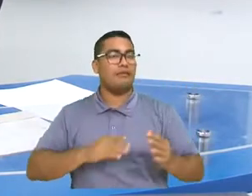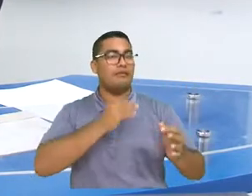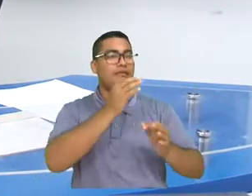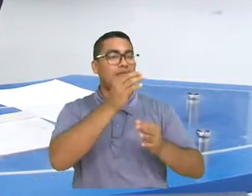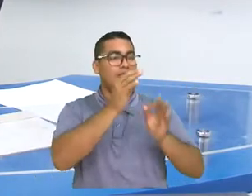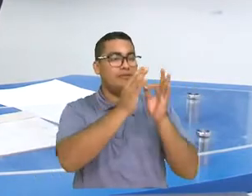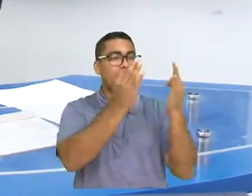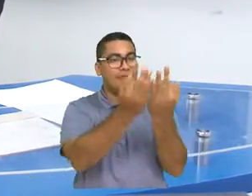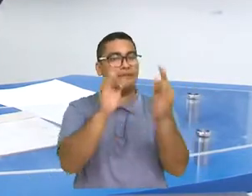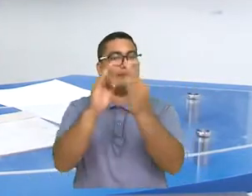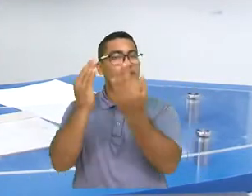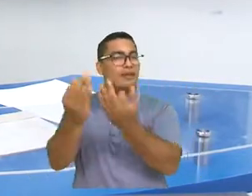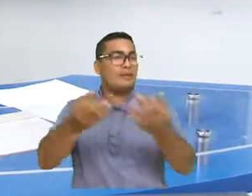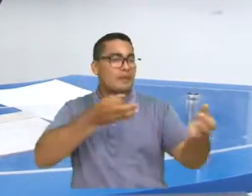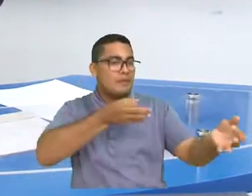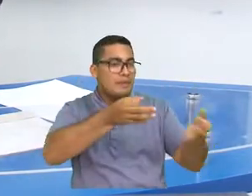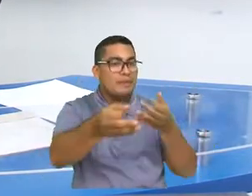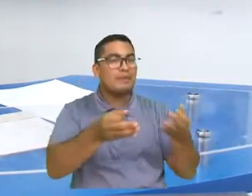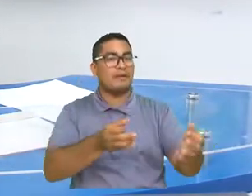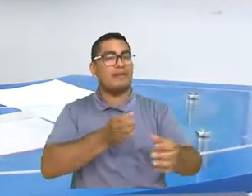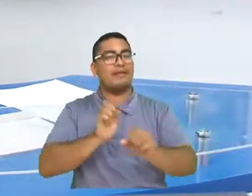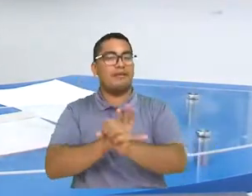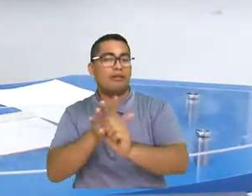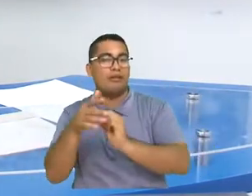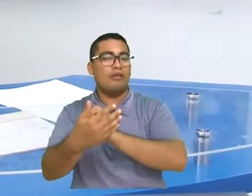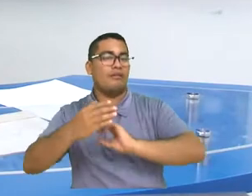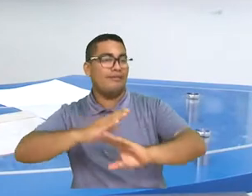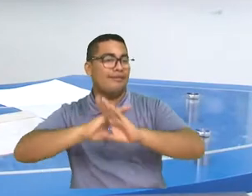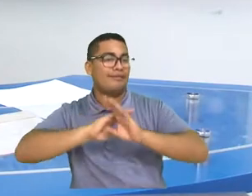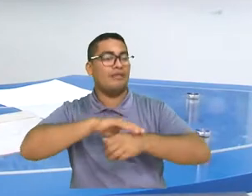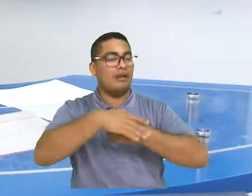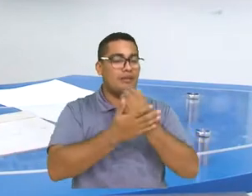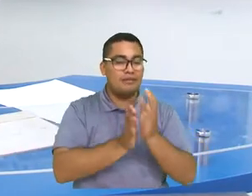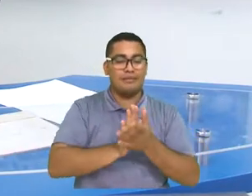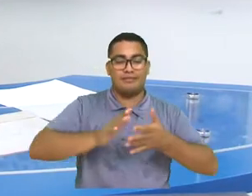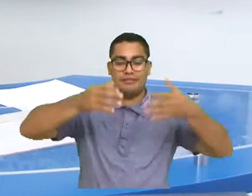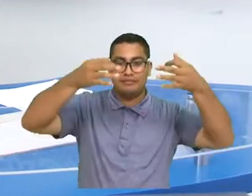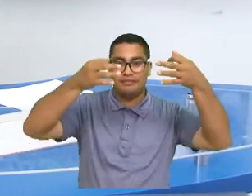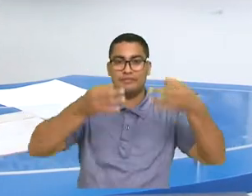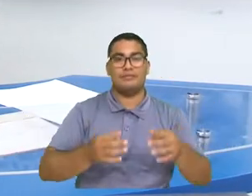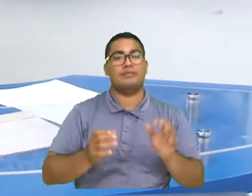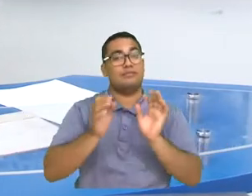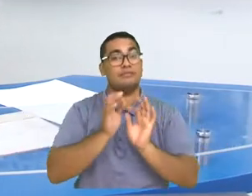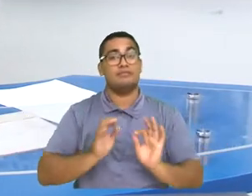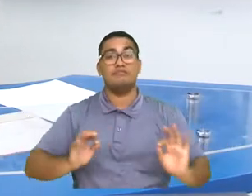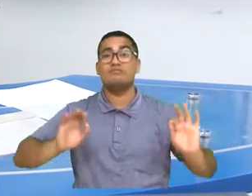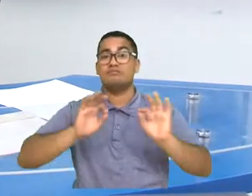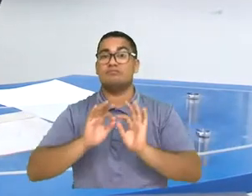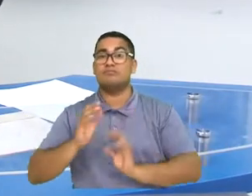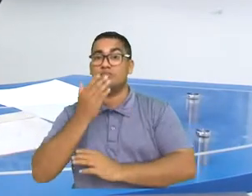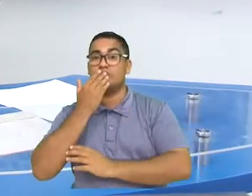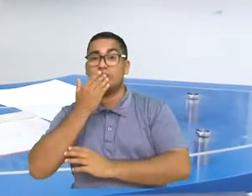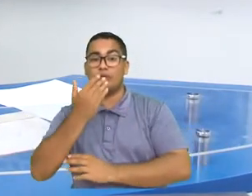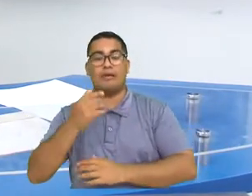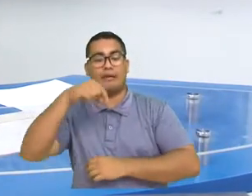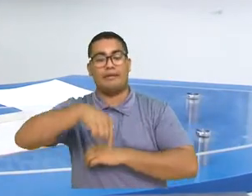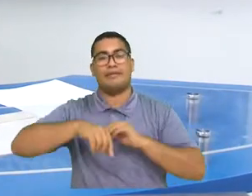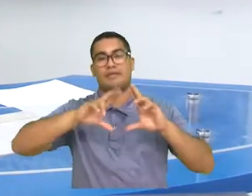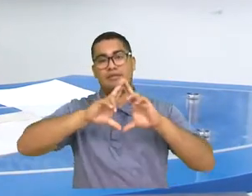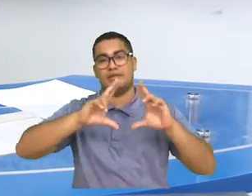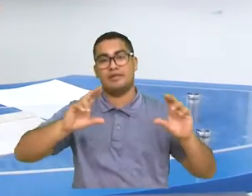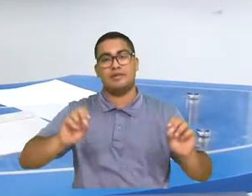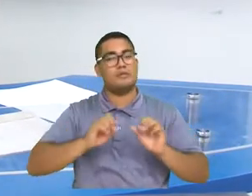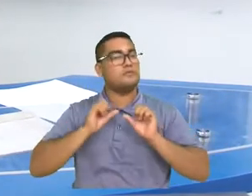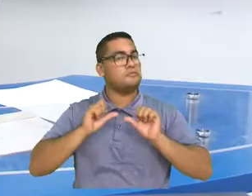las familias nicaragüenses las medidas de prevención y protección ante la pandemia del coronavirus, que gracias a Dios en Nicaragua se